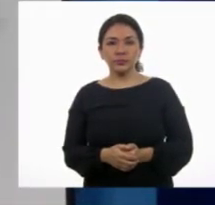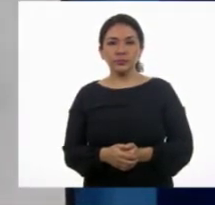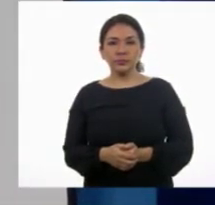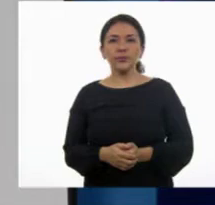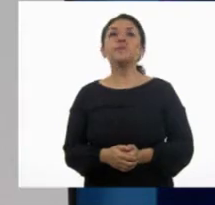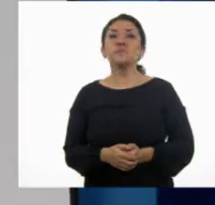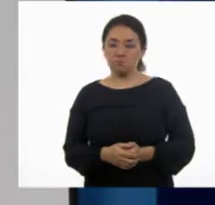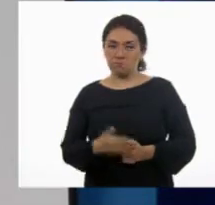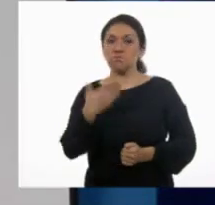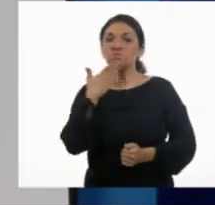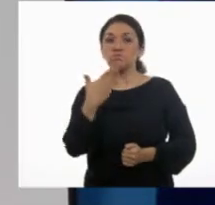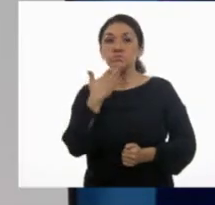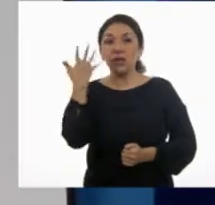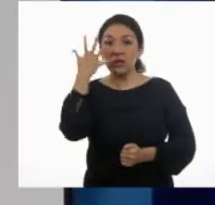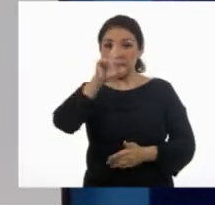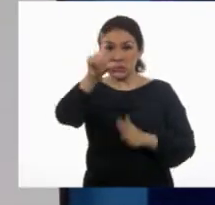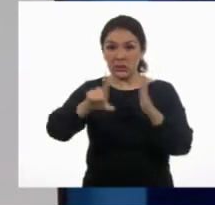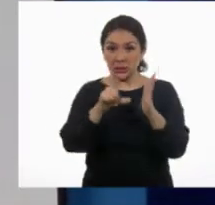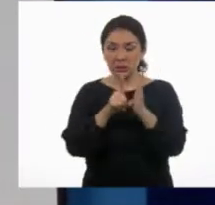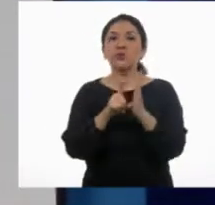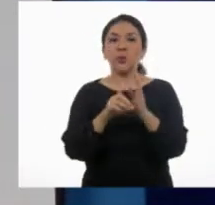Bien, tenemos 10 litros.